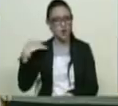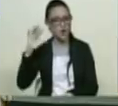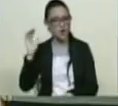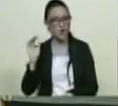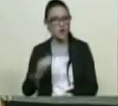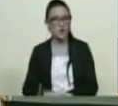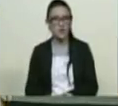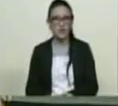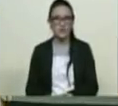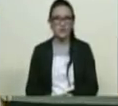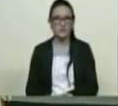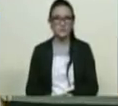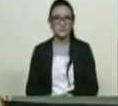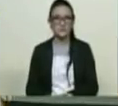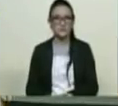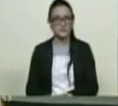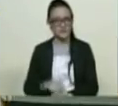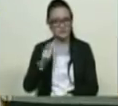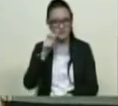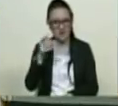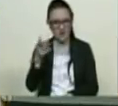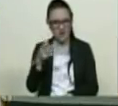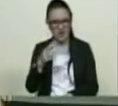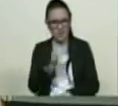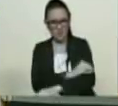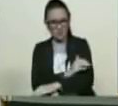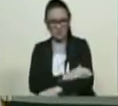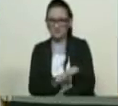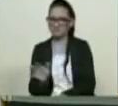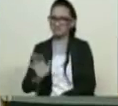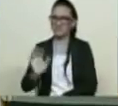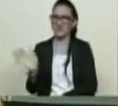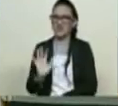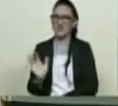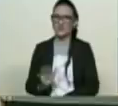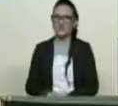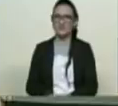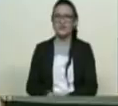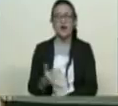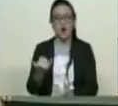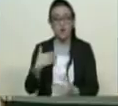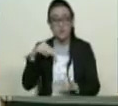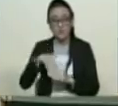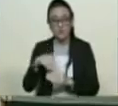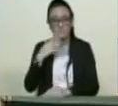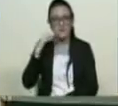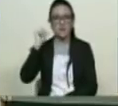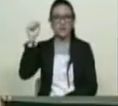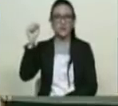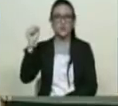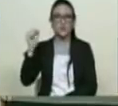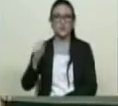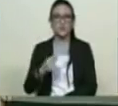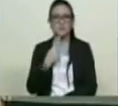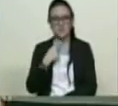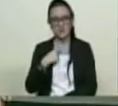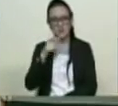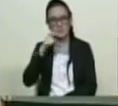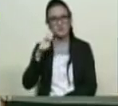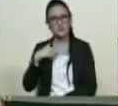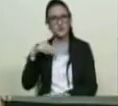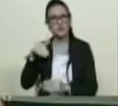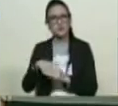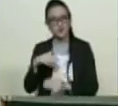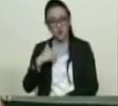no. Esta gente, Ramos Alú, Julio Borges, no. Voy a votar por Maduro, me dijo una persona. Voy a votar por ti, yo